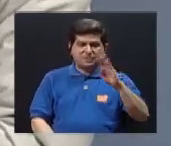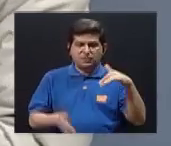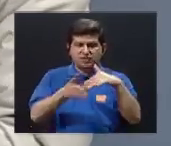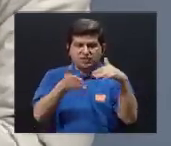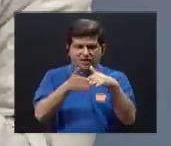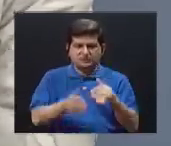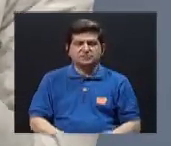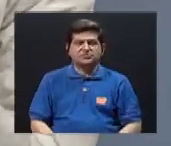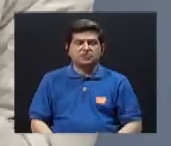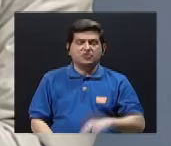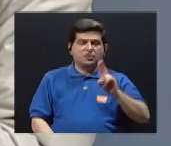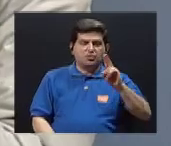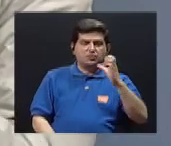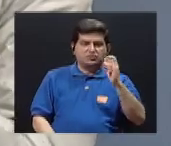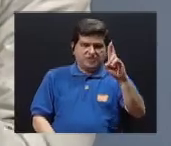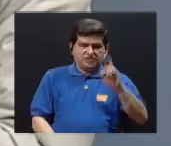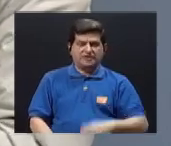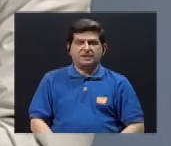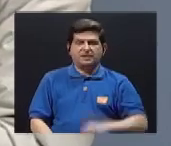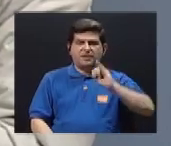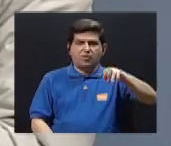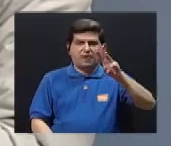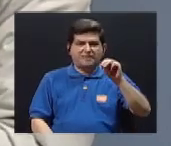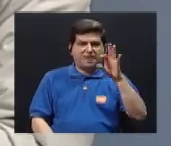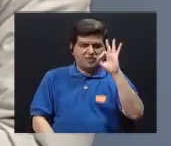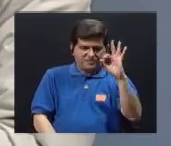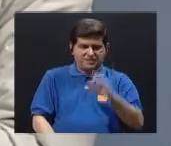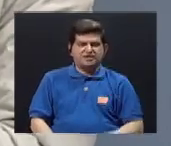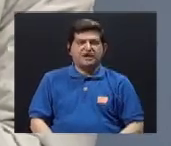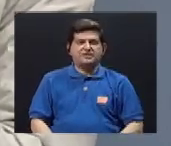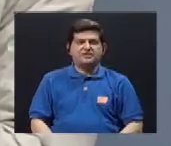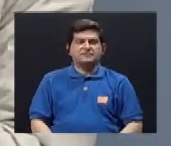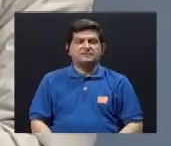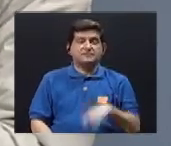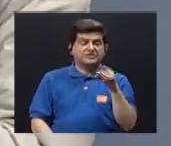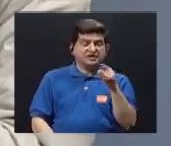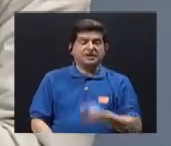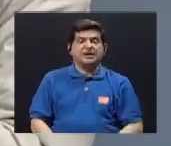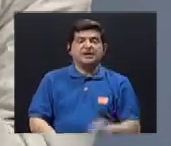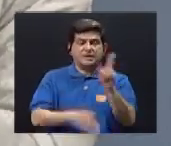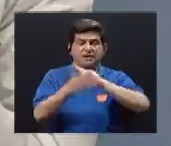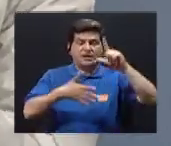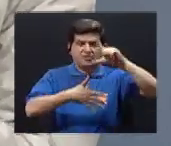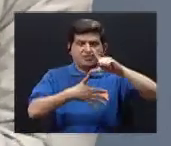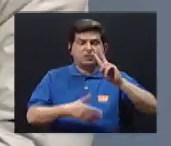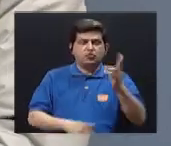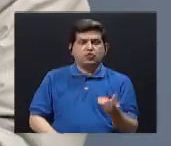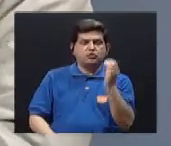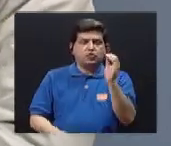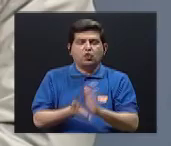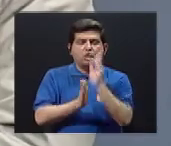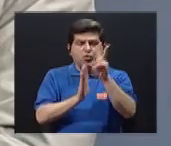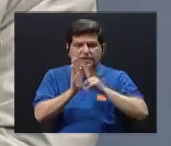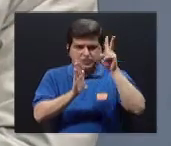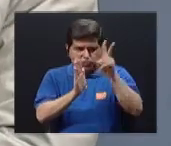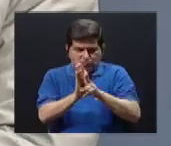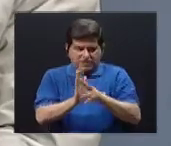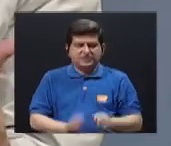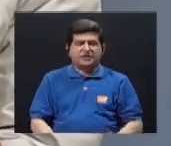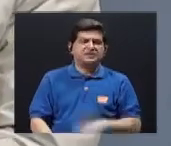Bonilla, formado en la Universidad de Costa Rica, Juan Manuel Fernández en la Universidad Latina, dos jóvenes